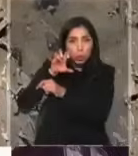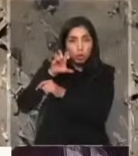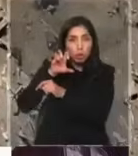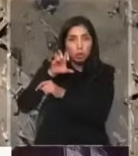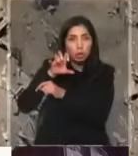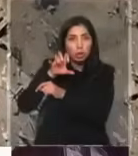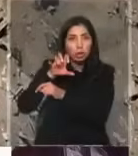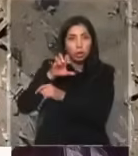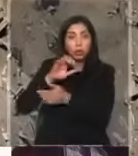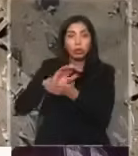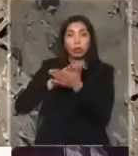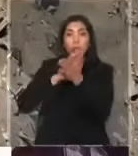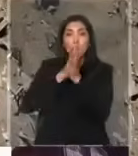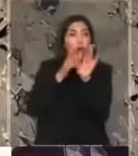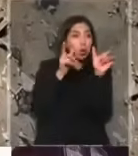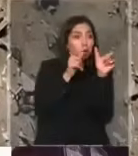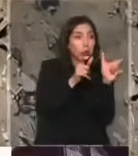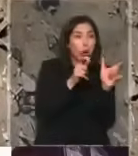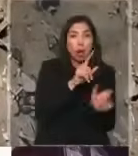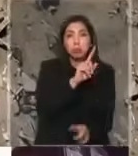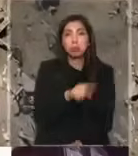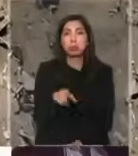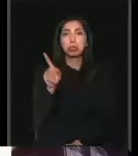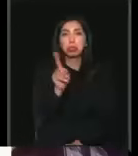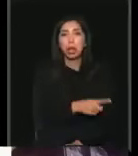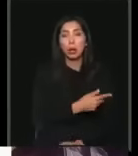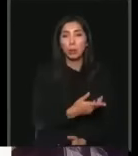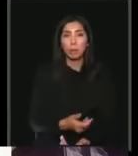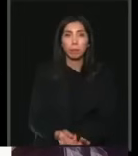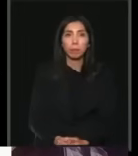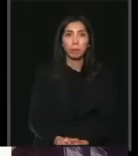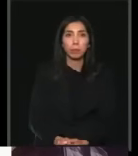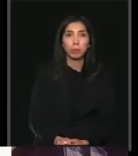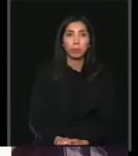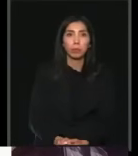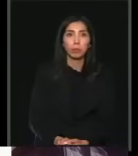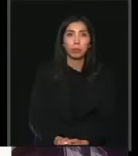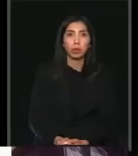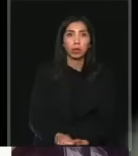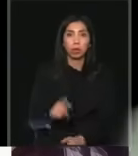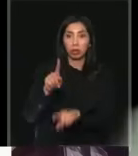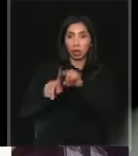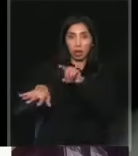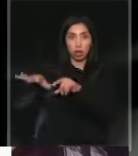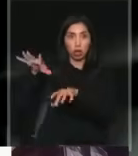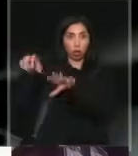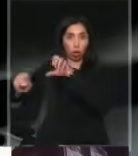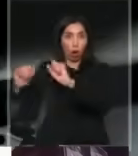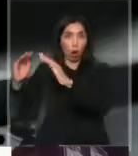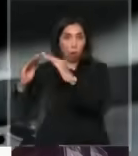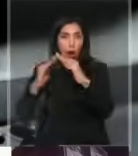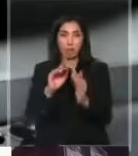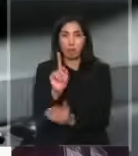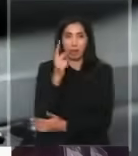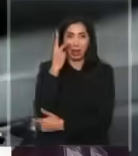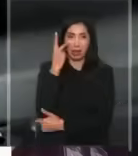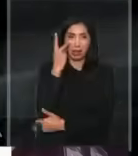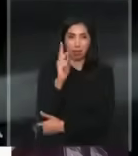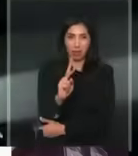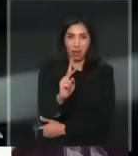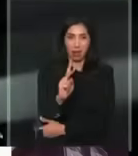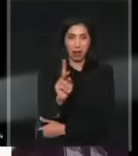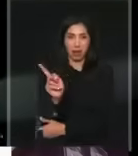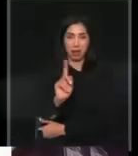todas esas medidas no tuvieron efecto alguno. No en el terreno de la FOMO. Eso no tiene nada que ver con el terreno en disputa que